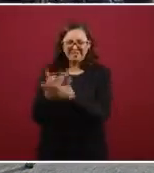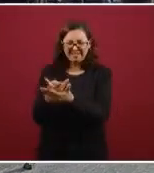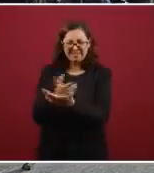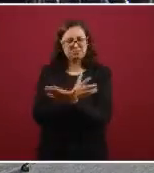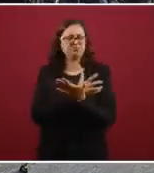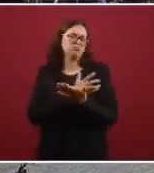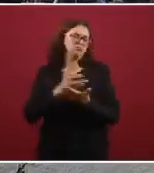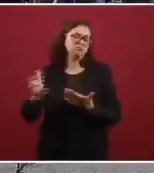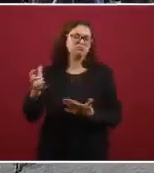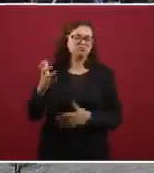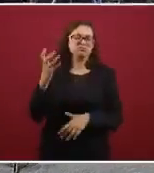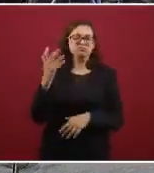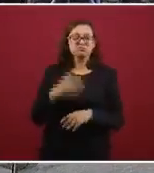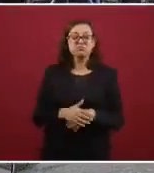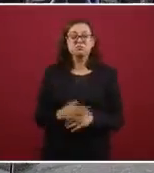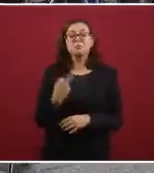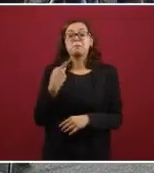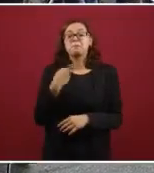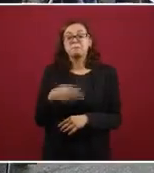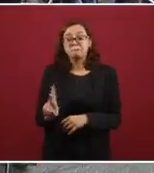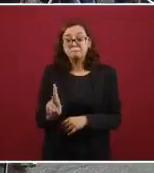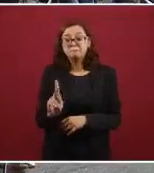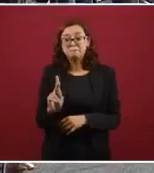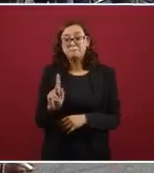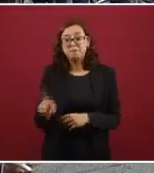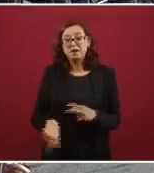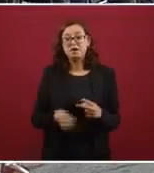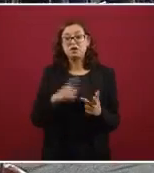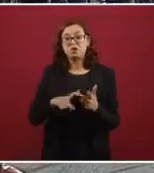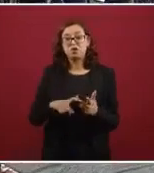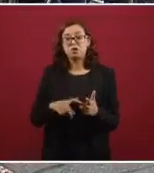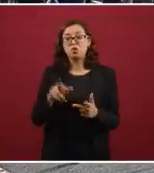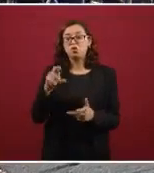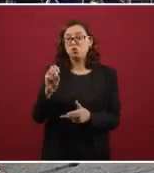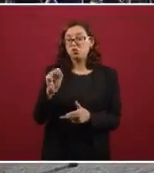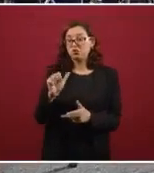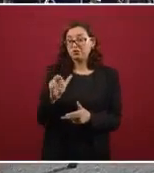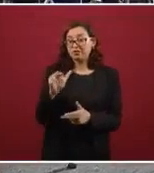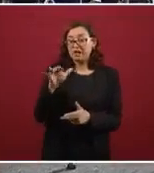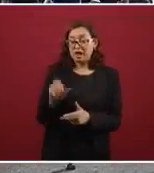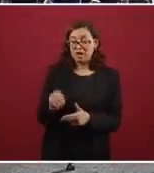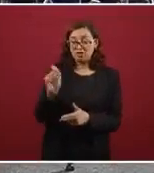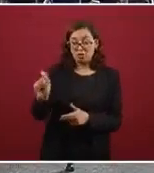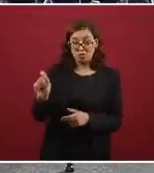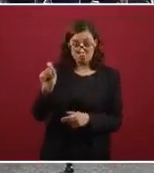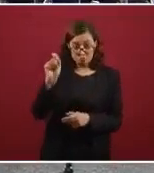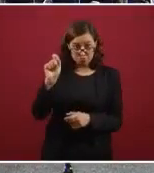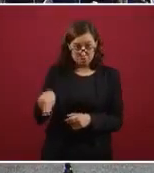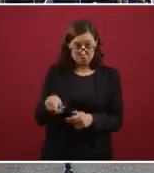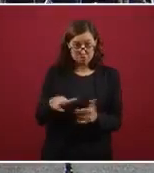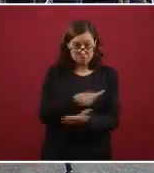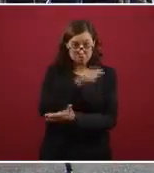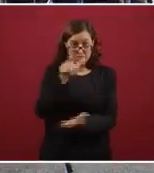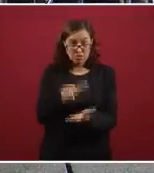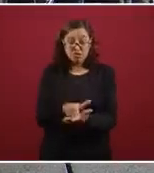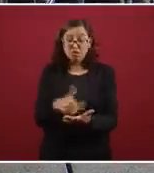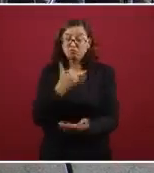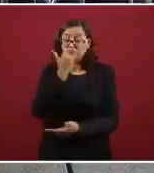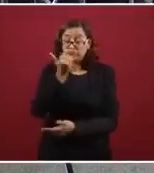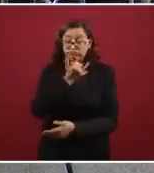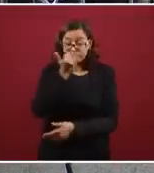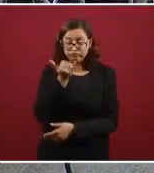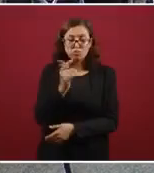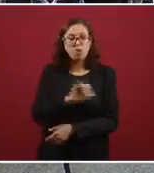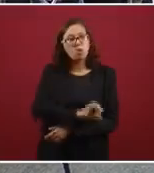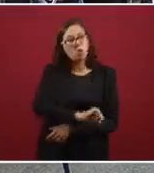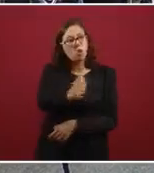preventiva. Sin embargo, el caso de Rosario no es el único donde la ley se aplica de manera oficiosa. La pregunta es